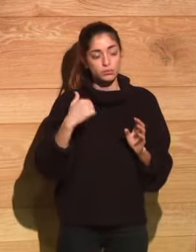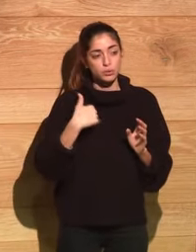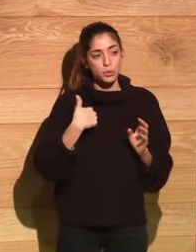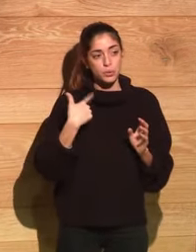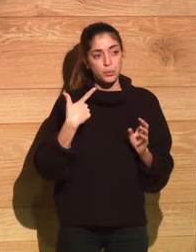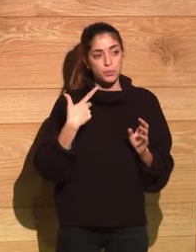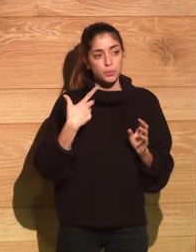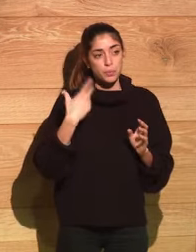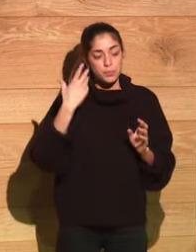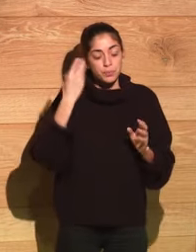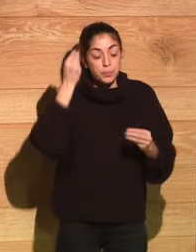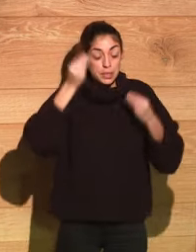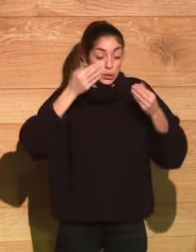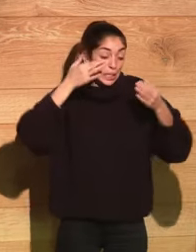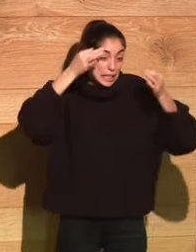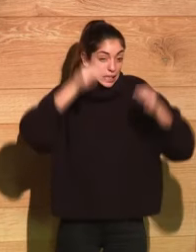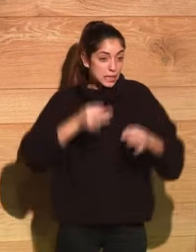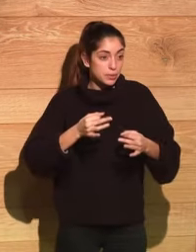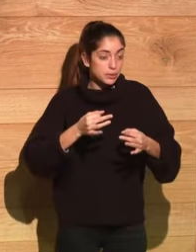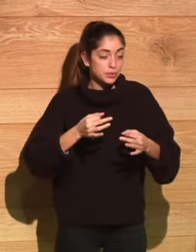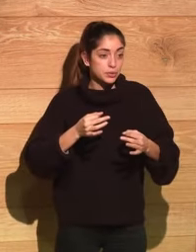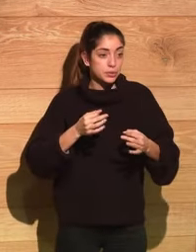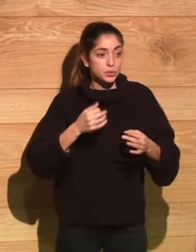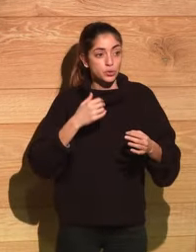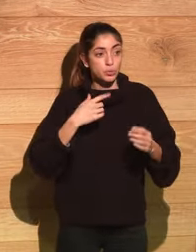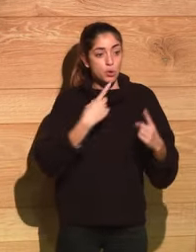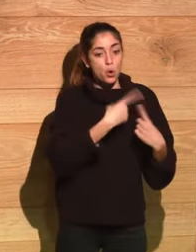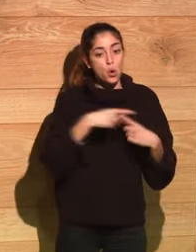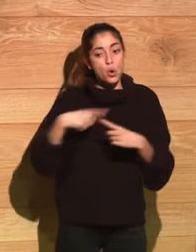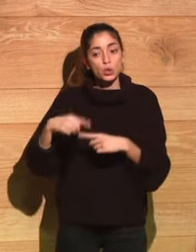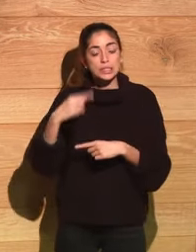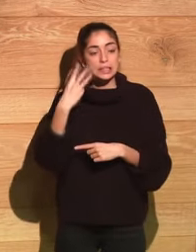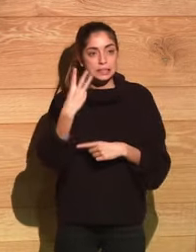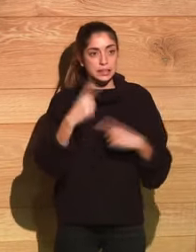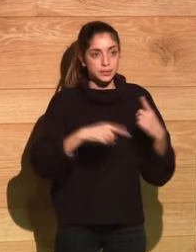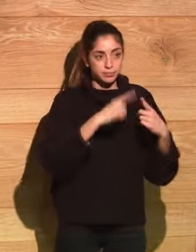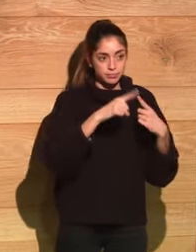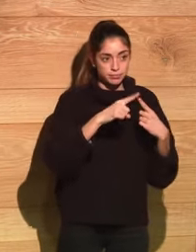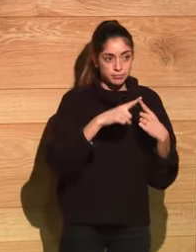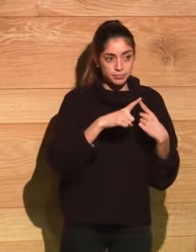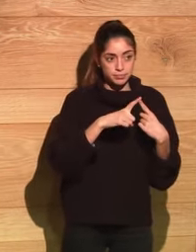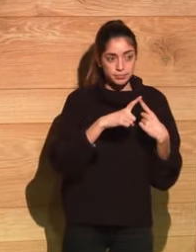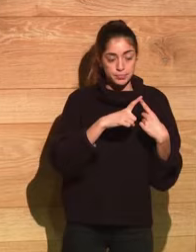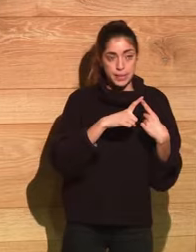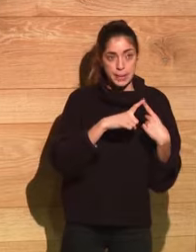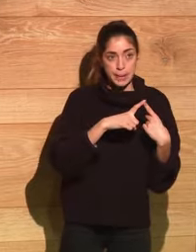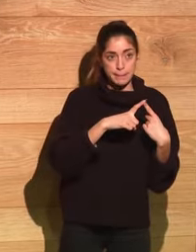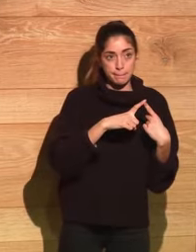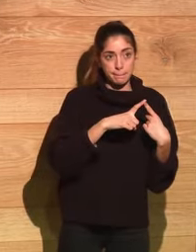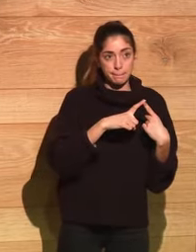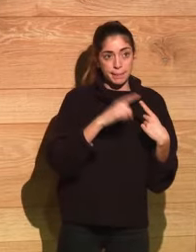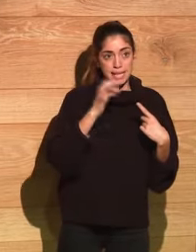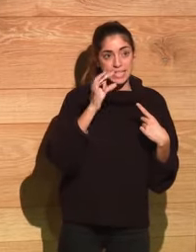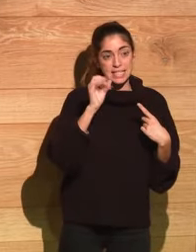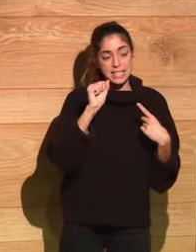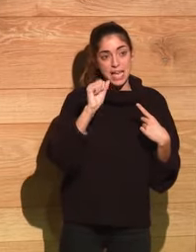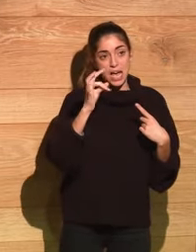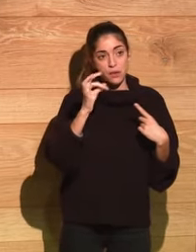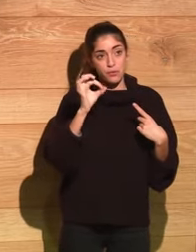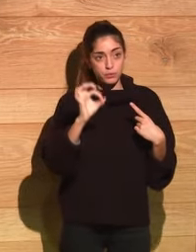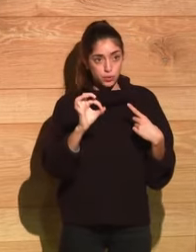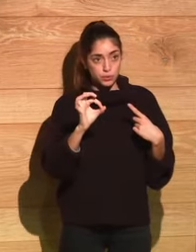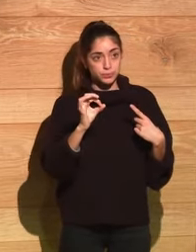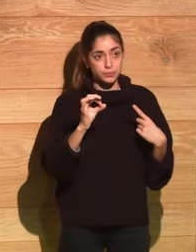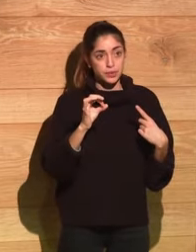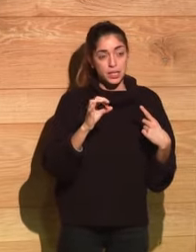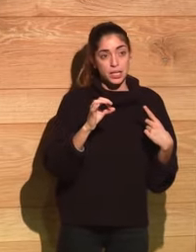sé, tres paradigmas claros que vienen todos de lo mismo, ¿no? Por un lado está Safo y el abismo, ¿no? El